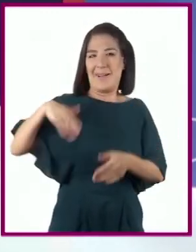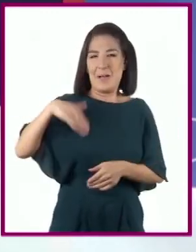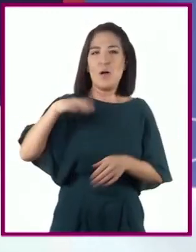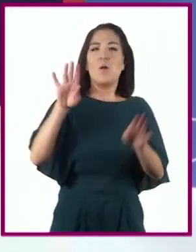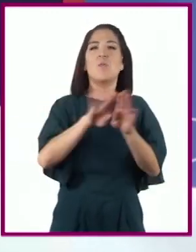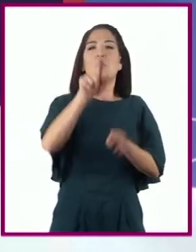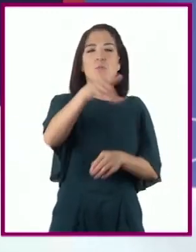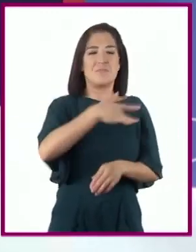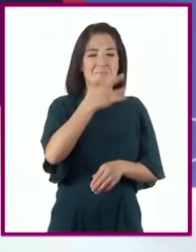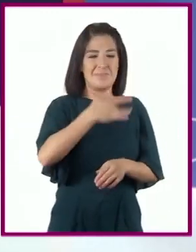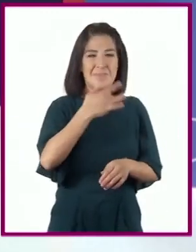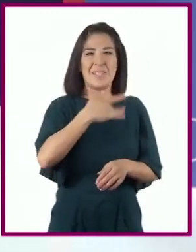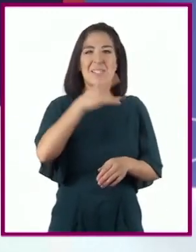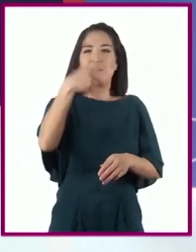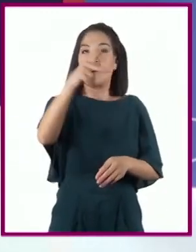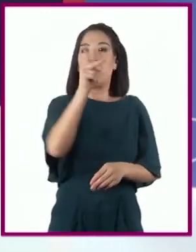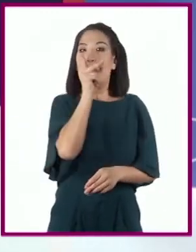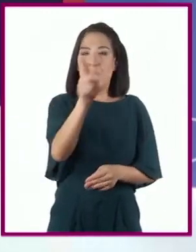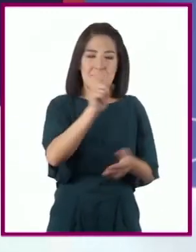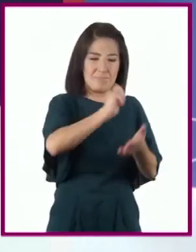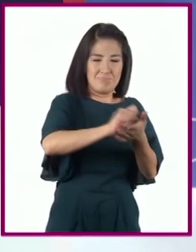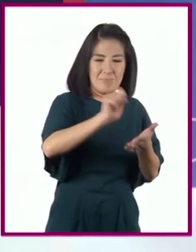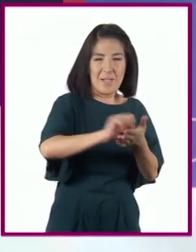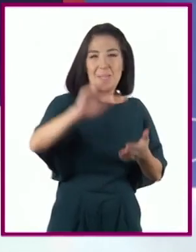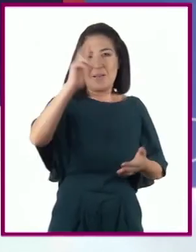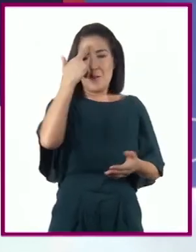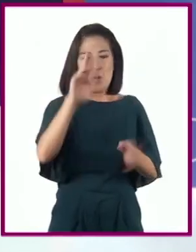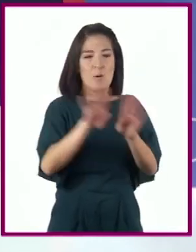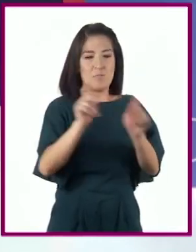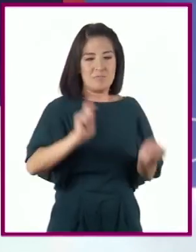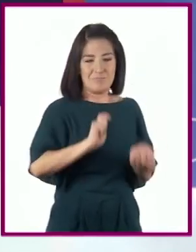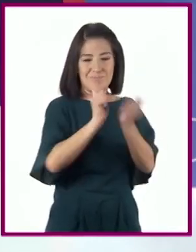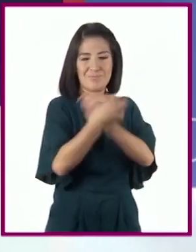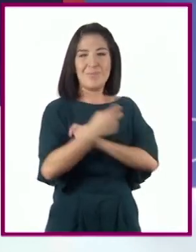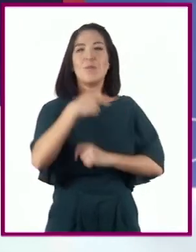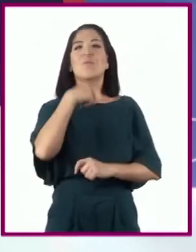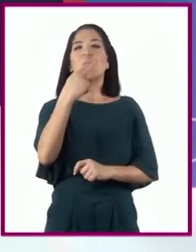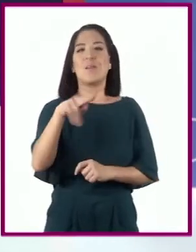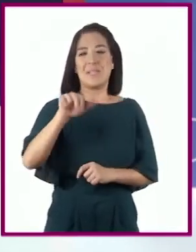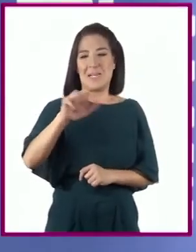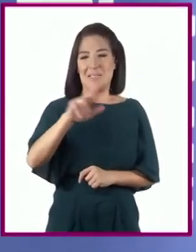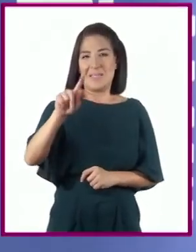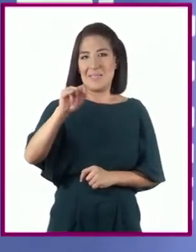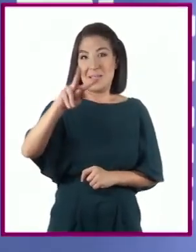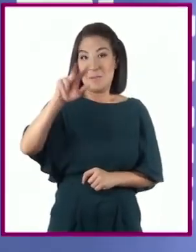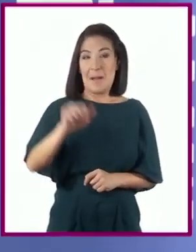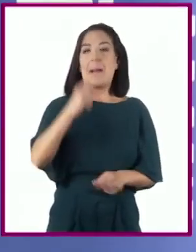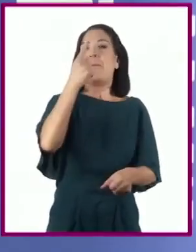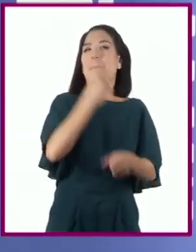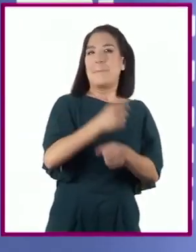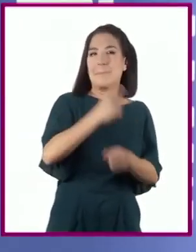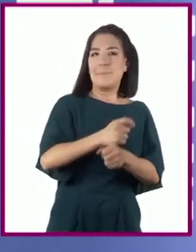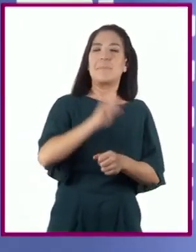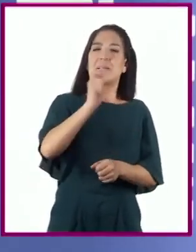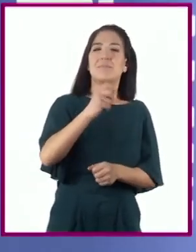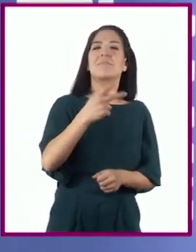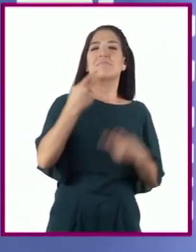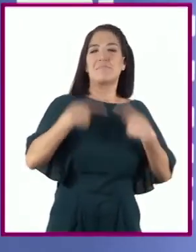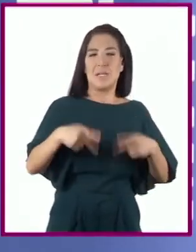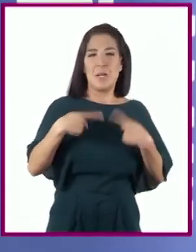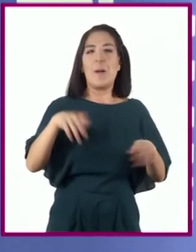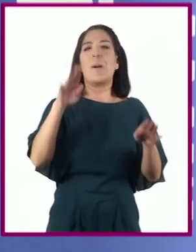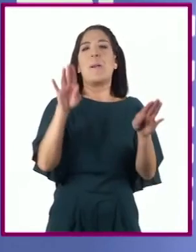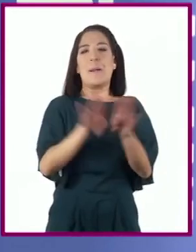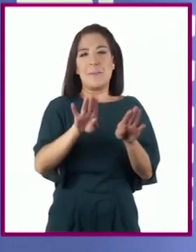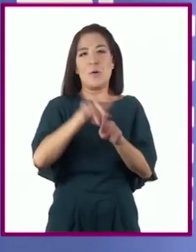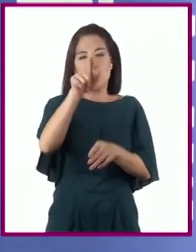parafraseando algunas cosas o cómo las recuerden, transformando la voz narrativa a primera persona. Esta será una buena actividad